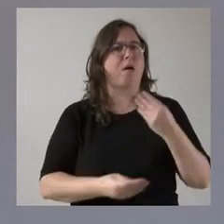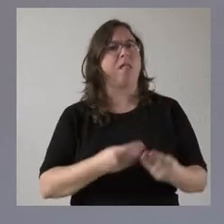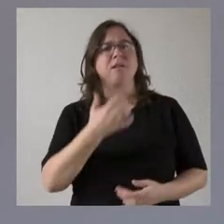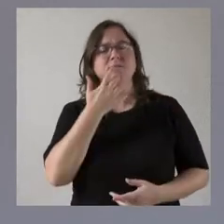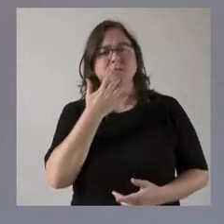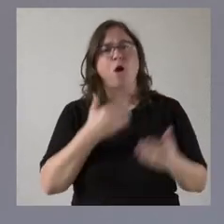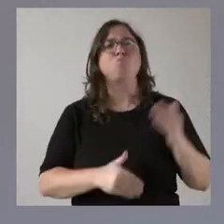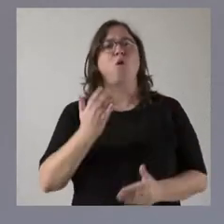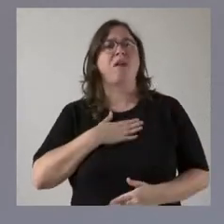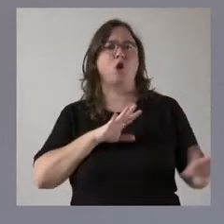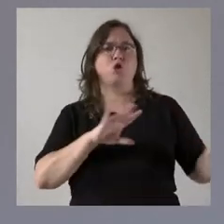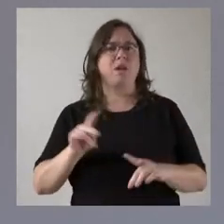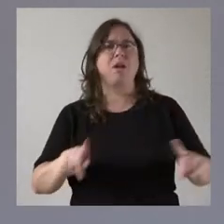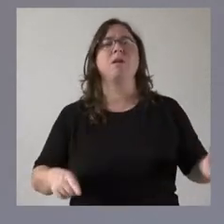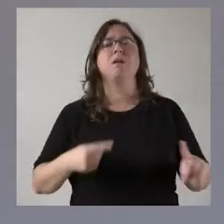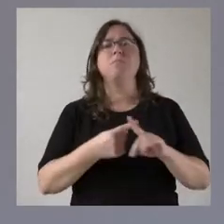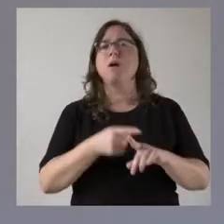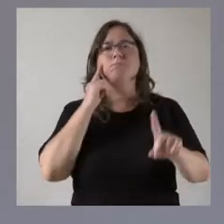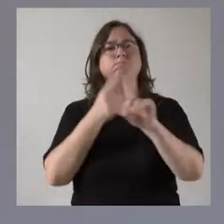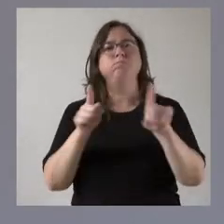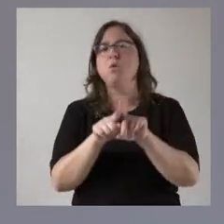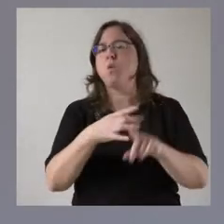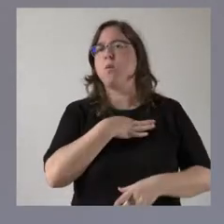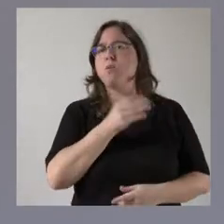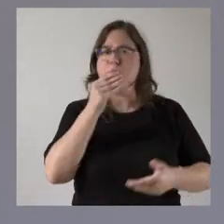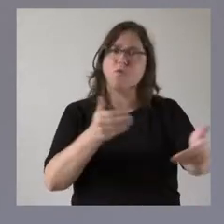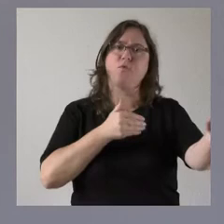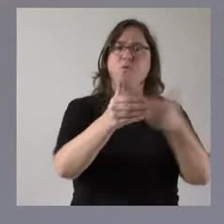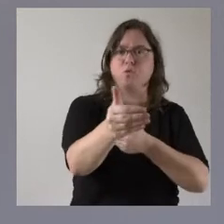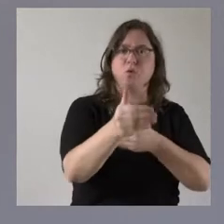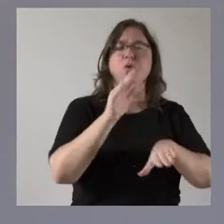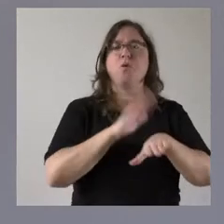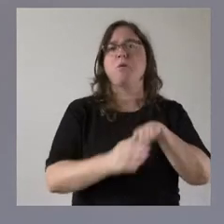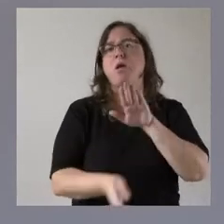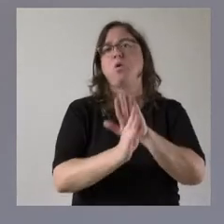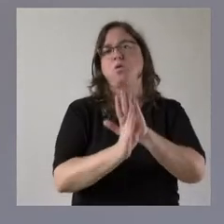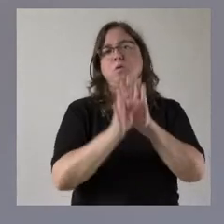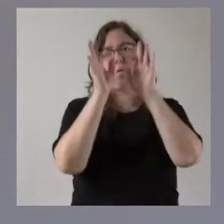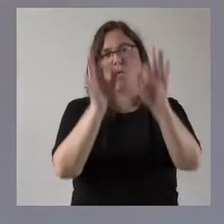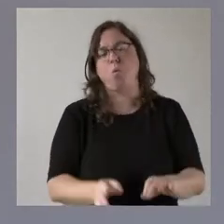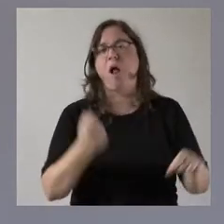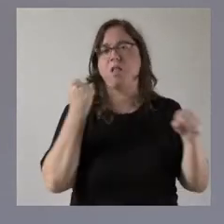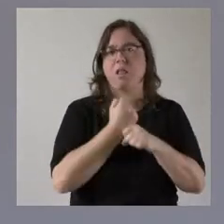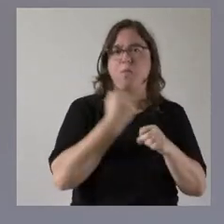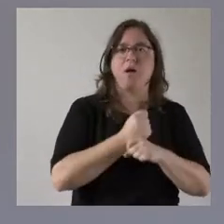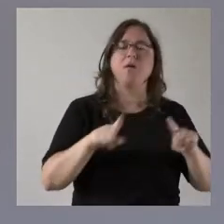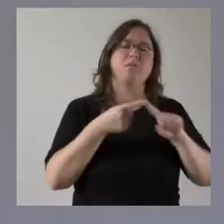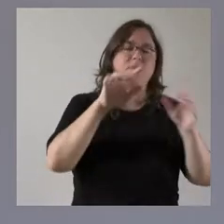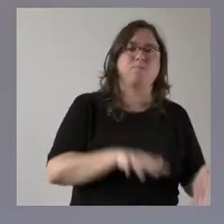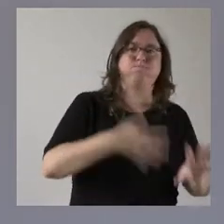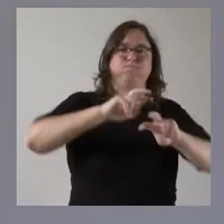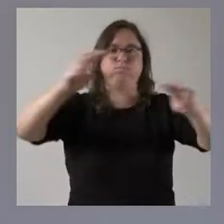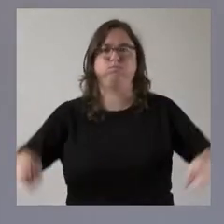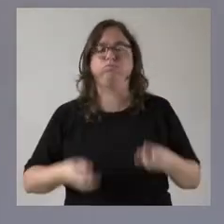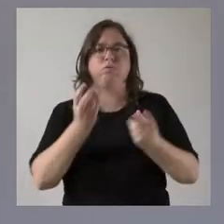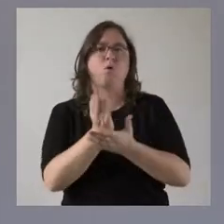nuestra tierra y también es la vida que nos tienen que inspirar en el futuro a seguir por esta vía del trabajo y la transformación de nuestra